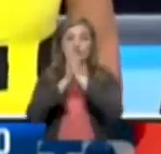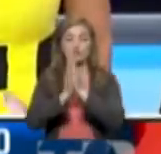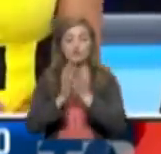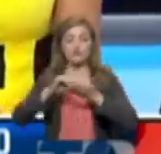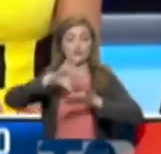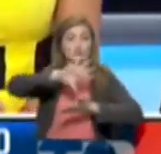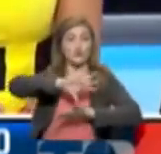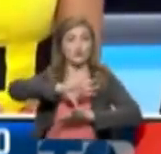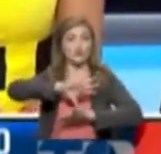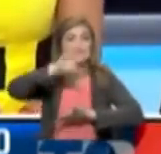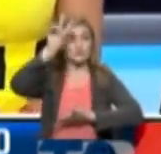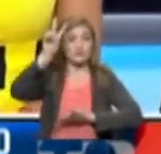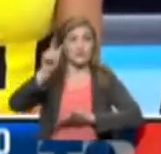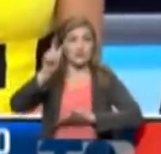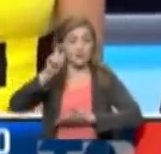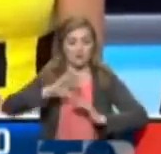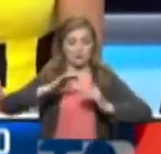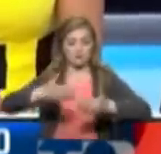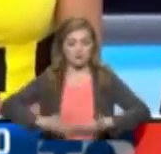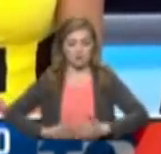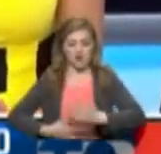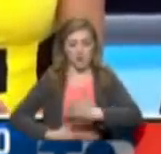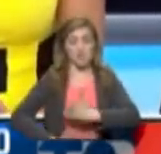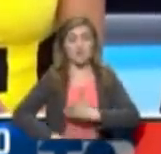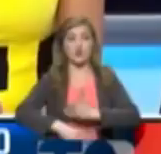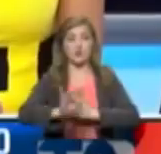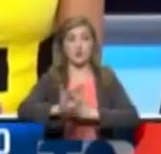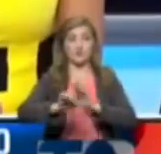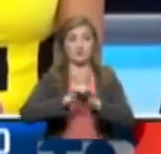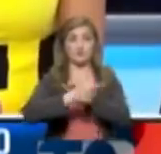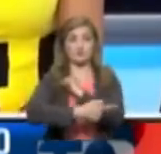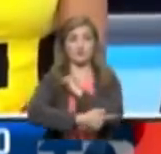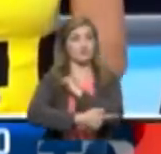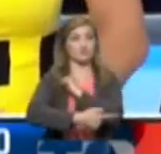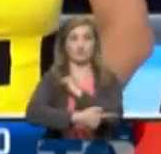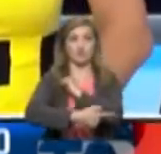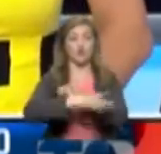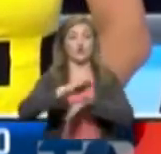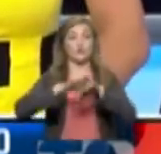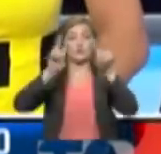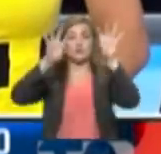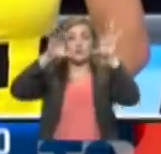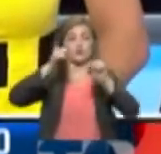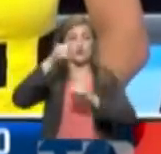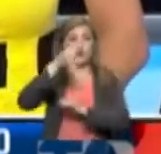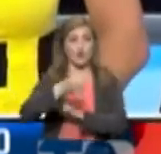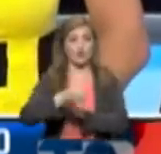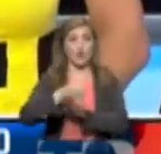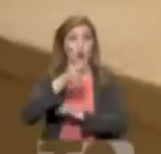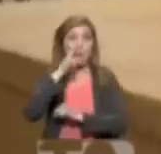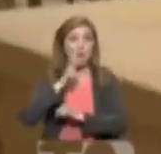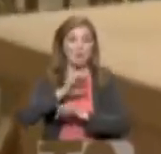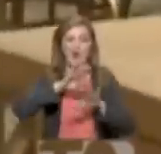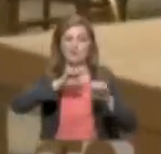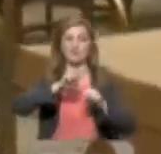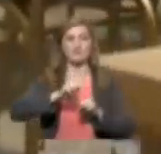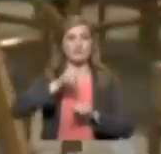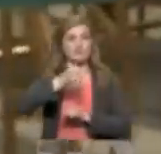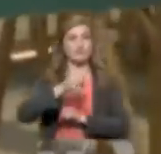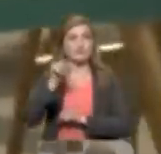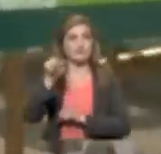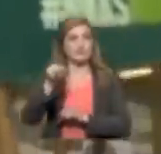que den paso a la despenalización del aborto en casos de violación e incesto con este tema empezamos estas bancas vacías